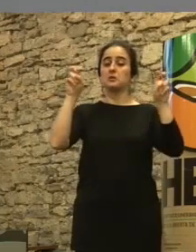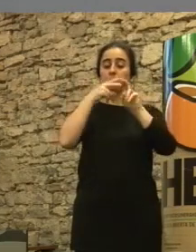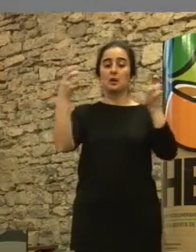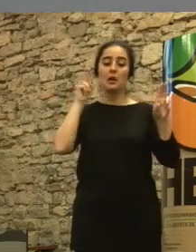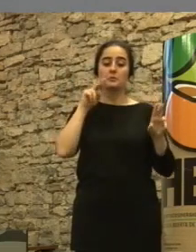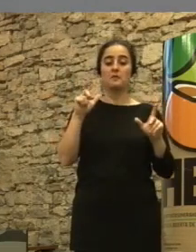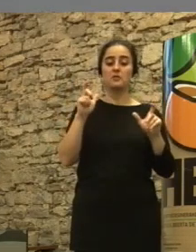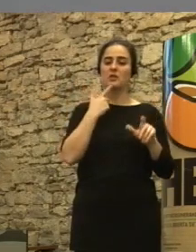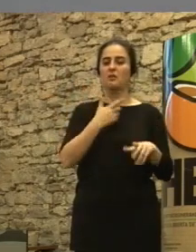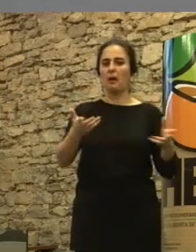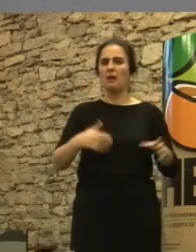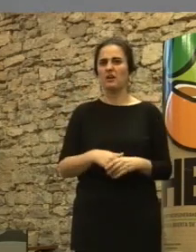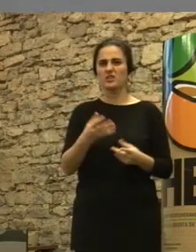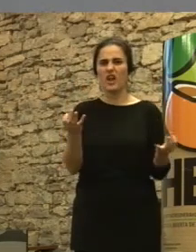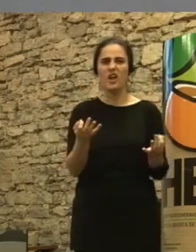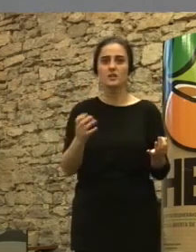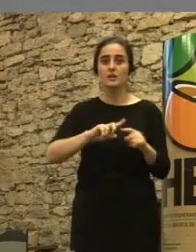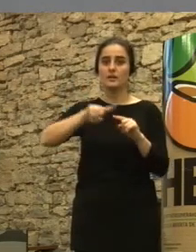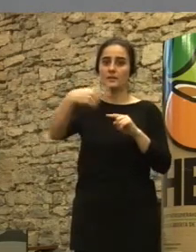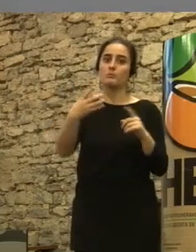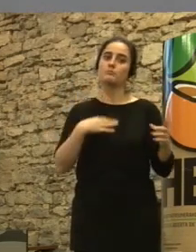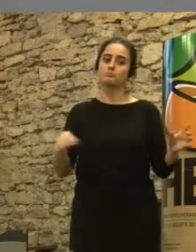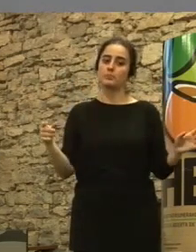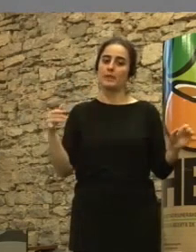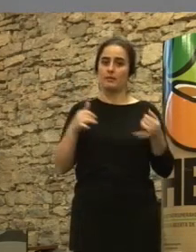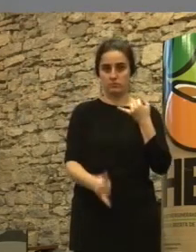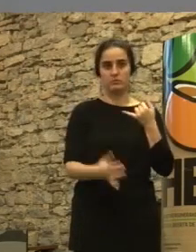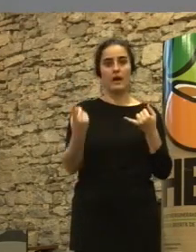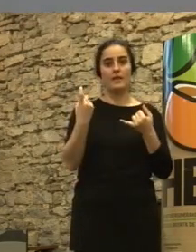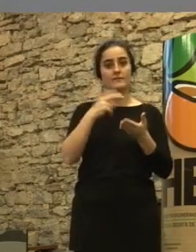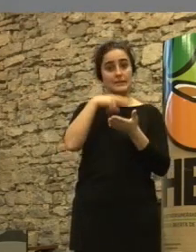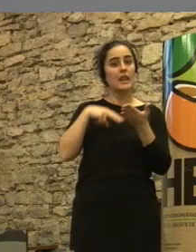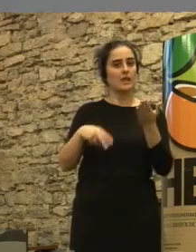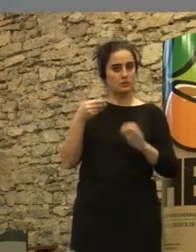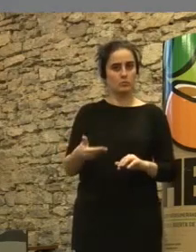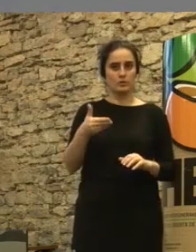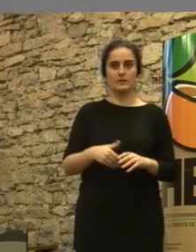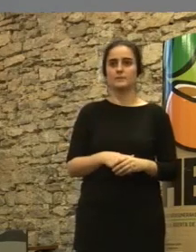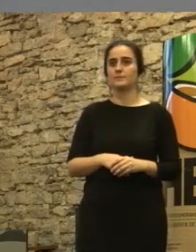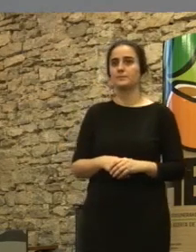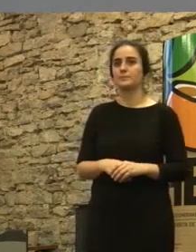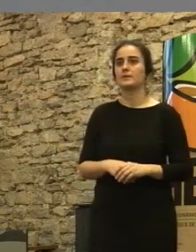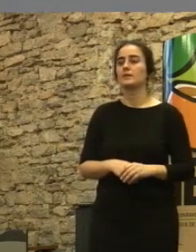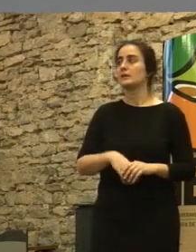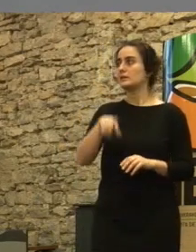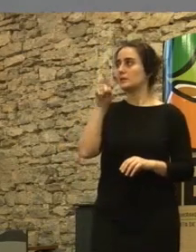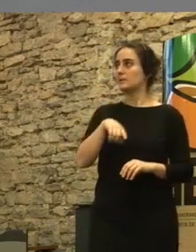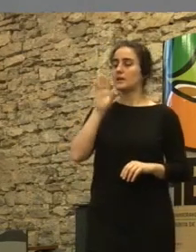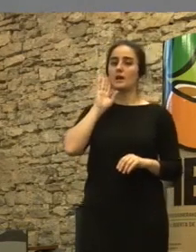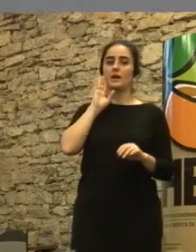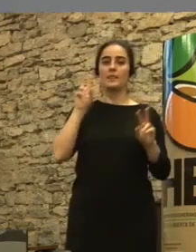foto y ya he dicho, ¿esto qué es? Y después no era exactamente así. Tenemos que leer, ¿vale? Muy importante. El 3, lo de las citas falsas, lo que os decía antes y hemos visto un